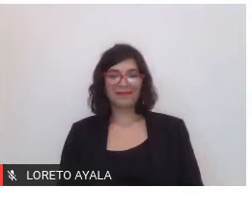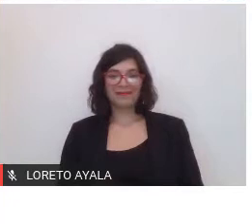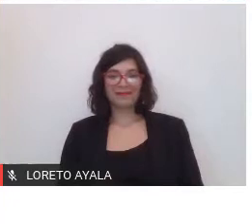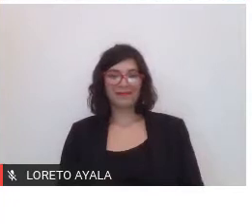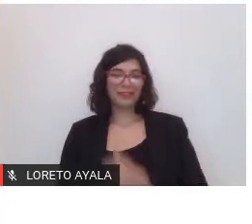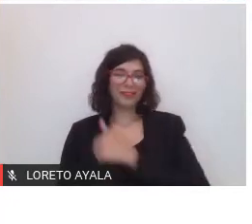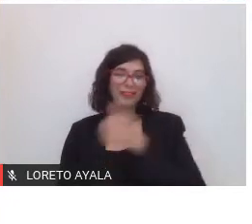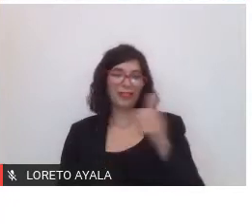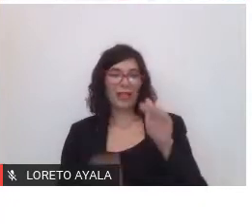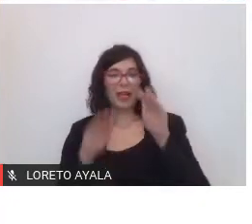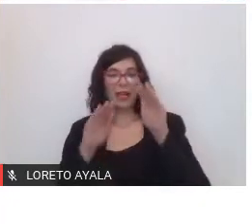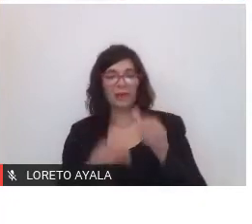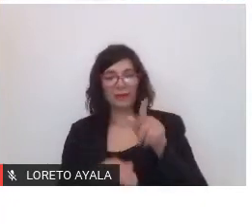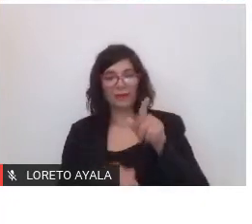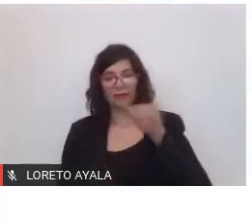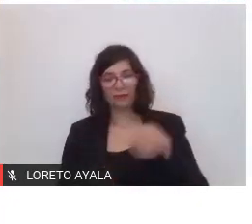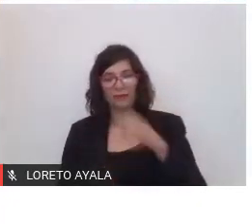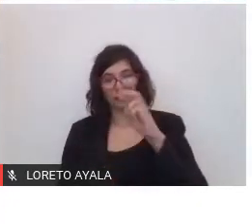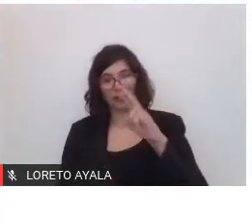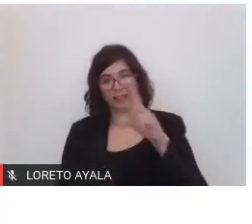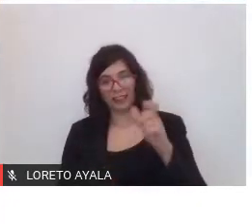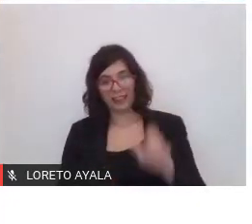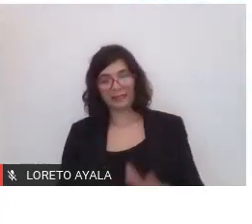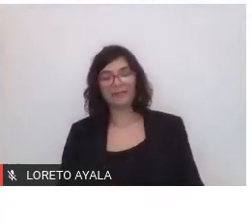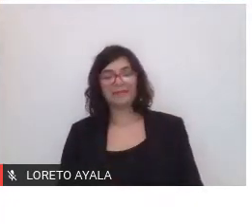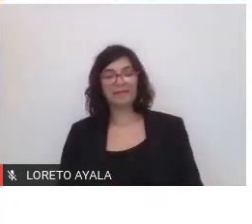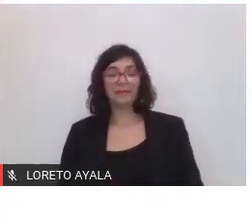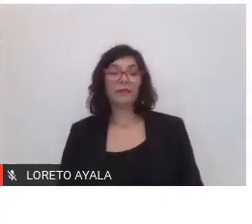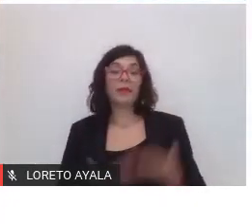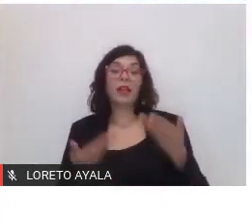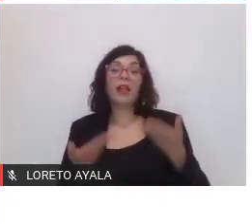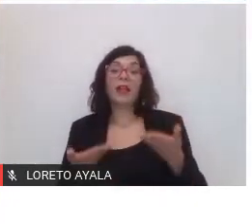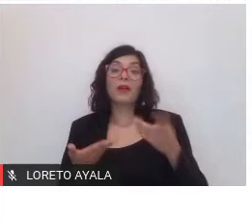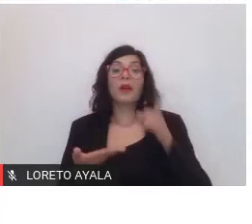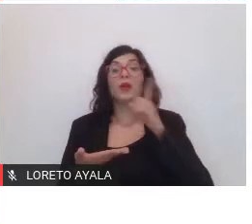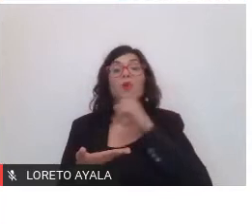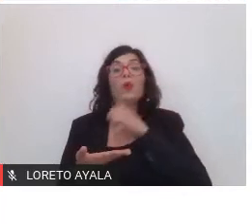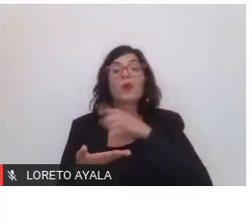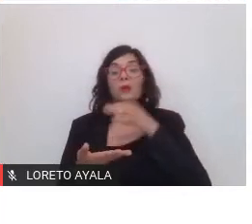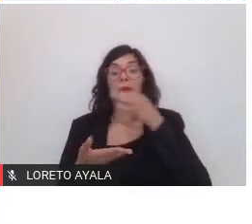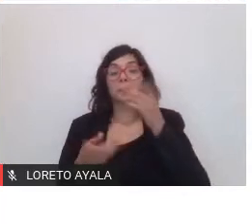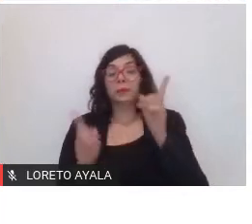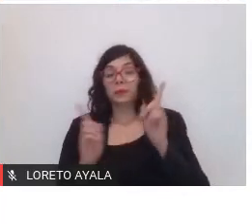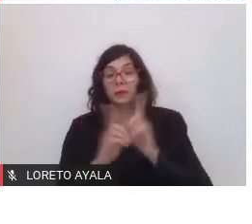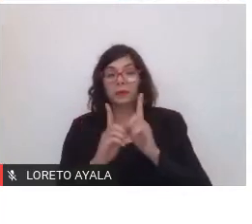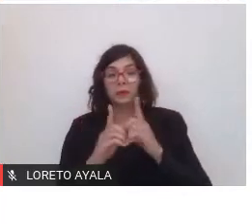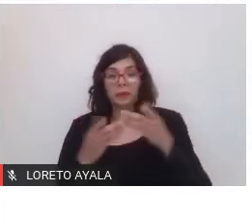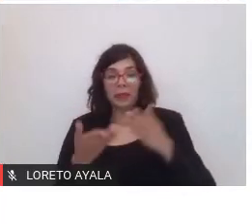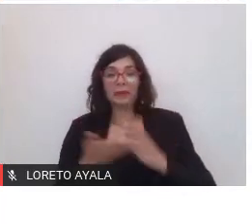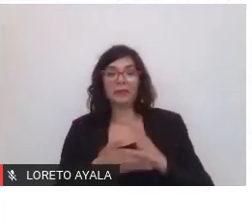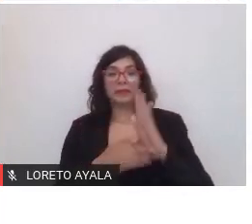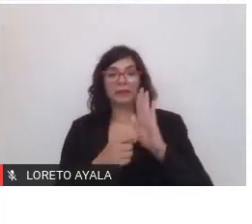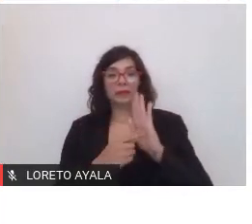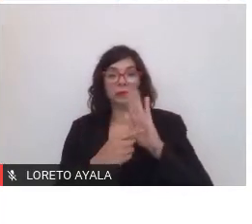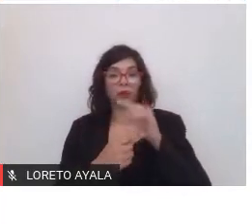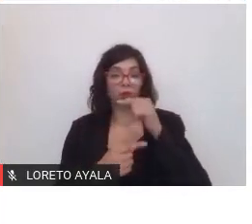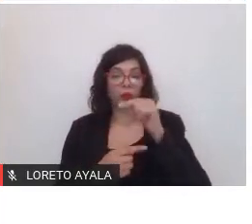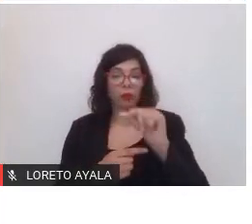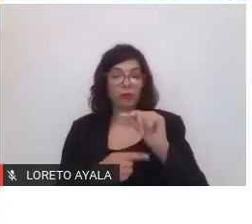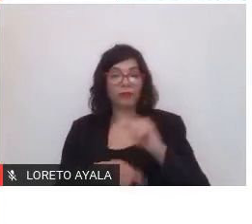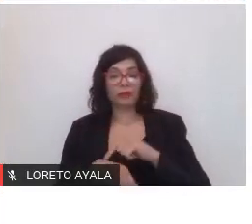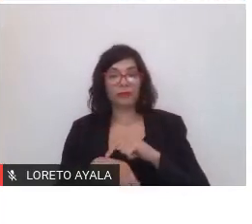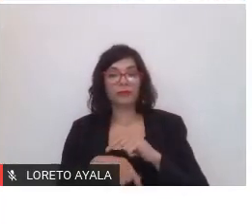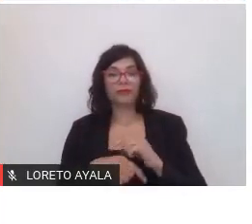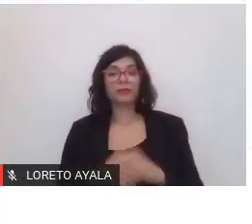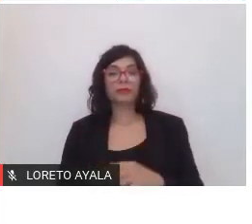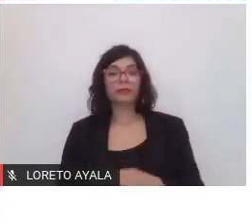Castillo. Don Jorge, y para ir cerrando y ya ir entrando en temática de la exposición en un ratito más,